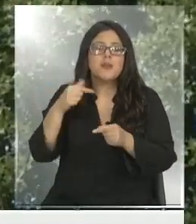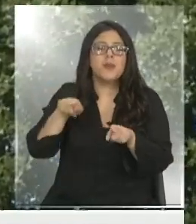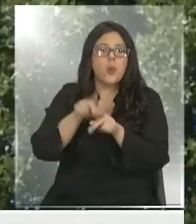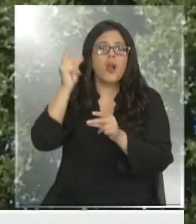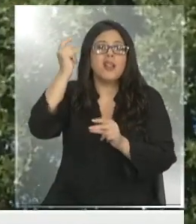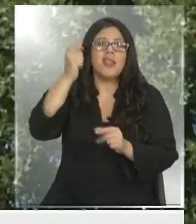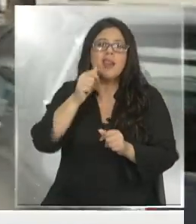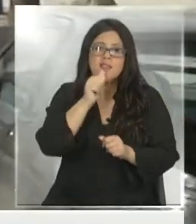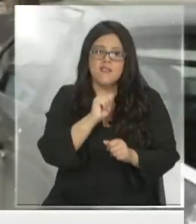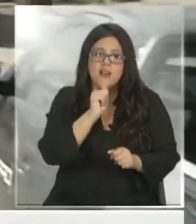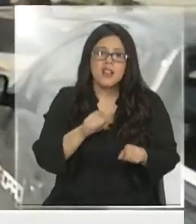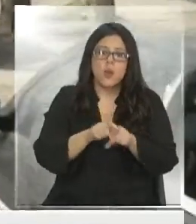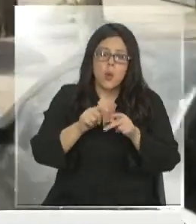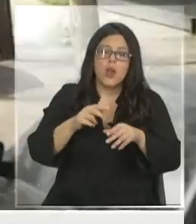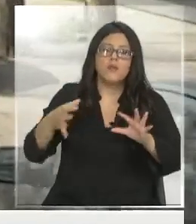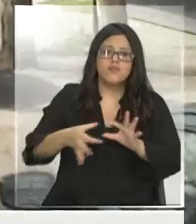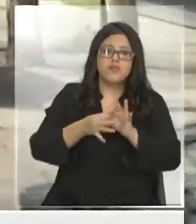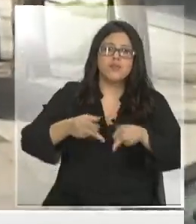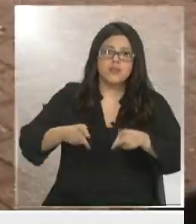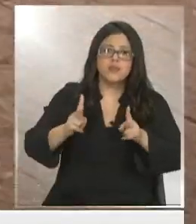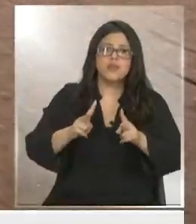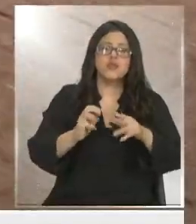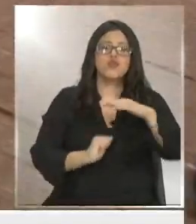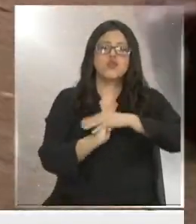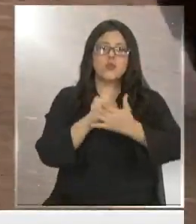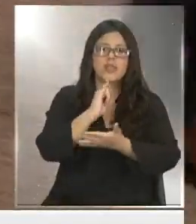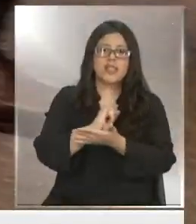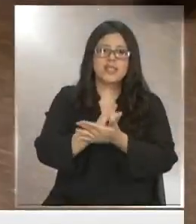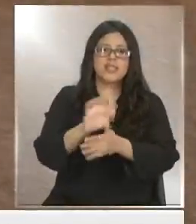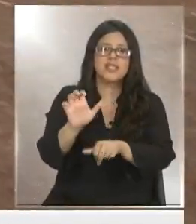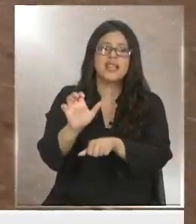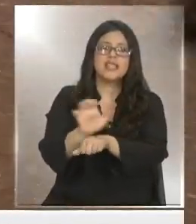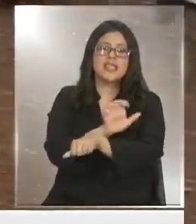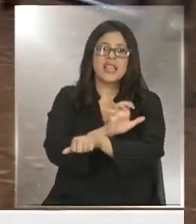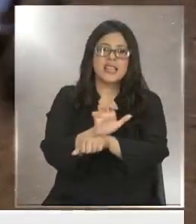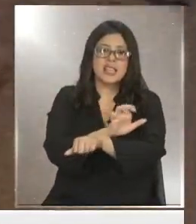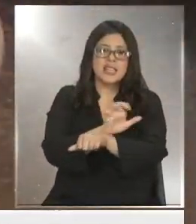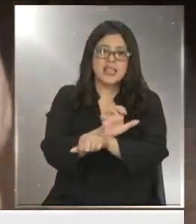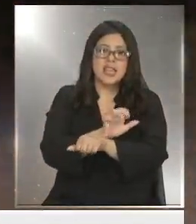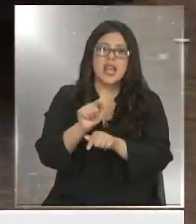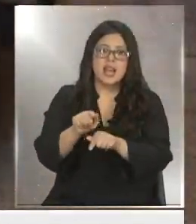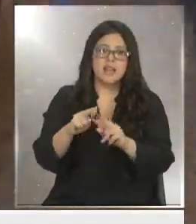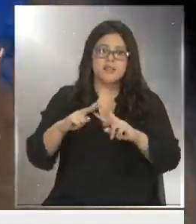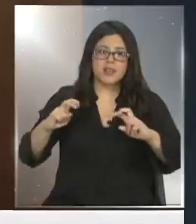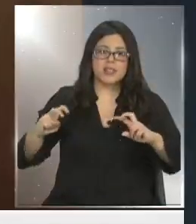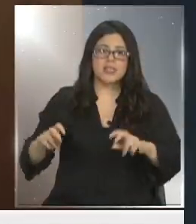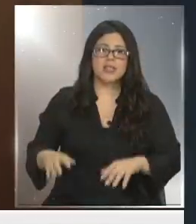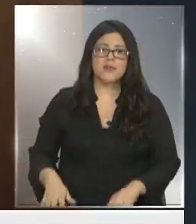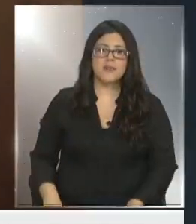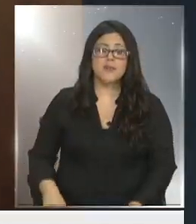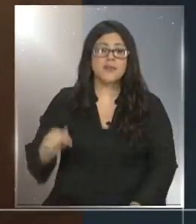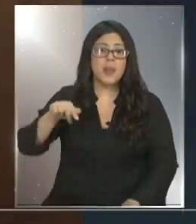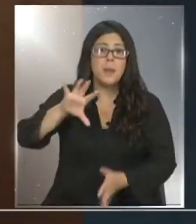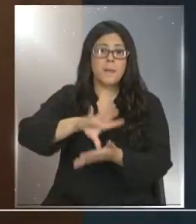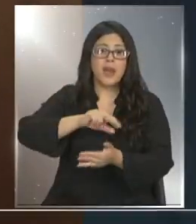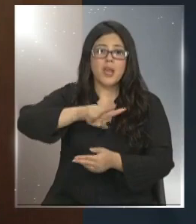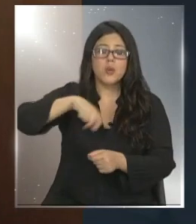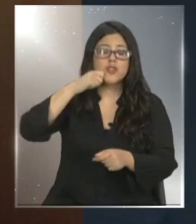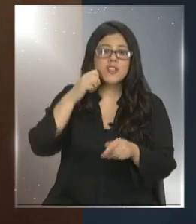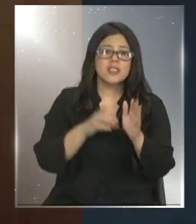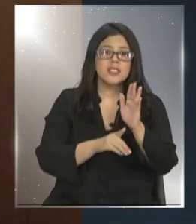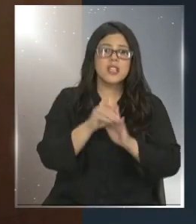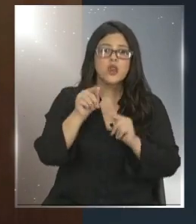y que depende de la autorización de la Superintendencia de Electricidad y Combustibles. En nuestro país, quienes desarrollen